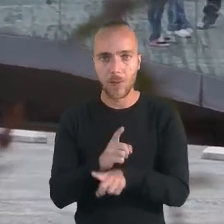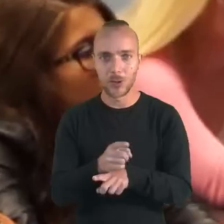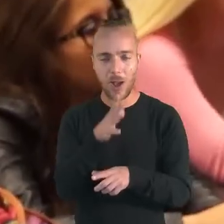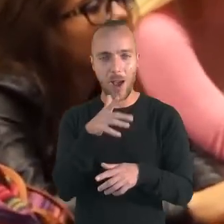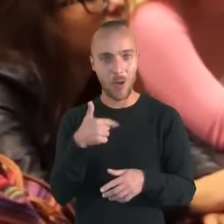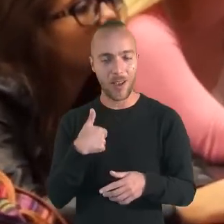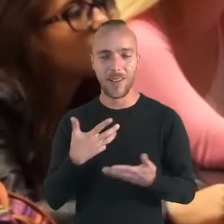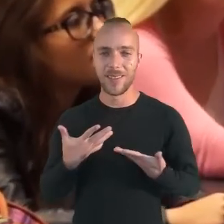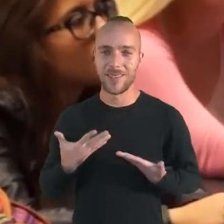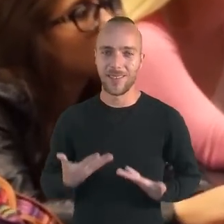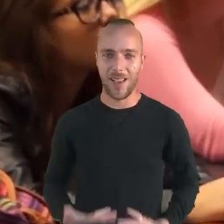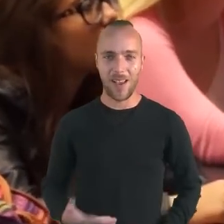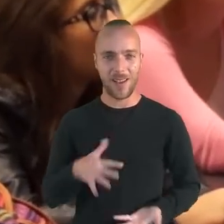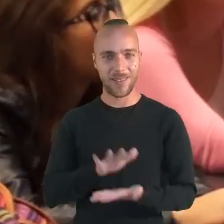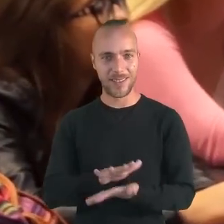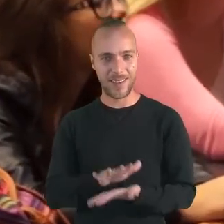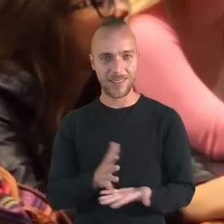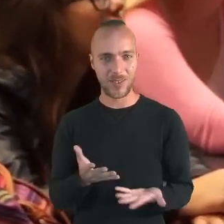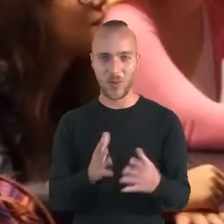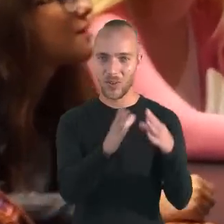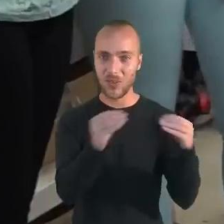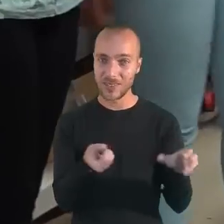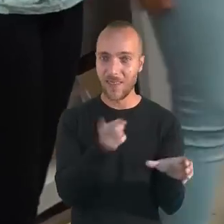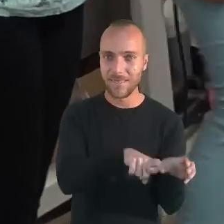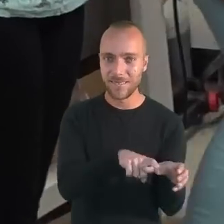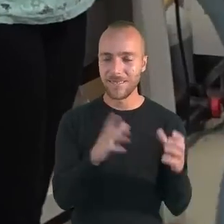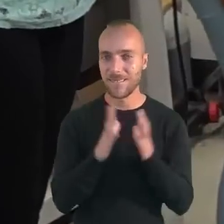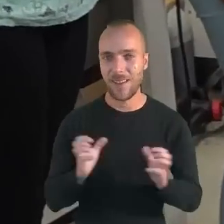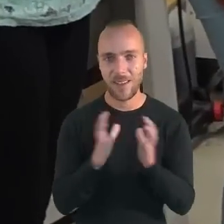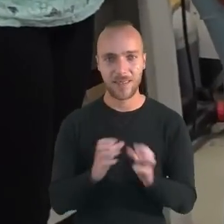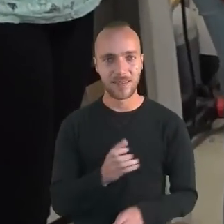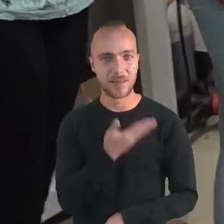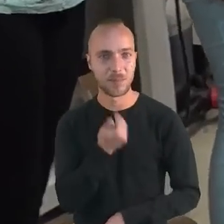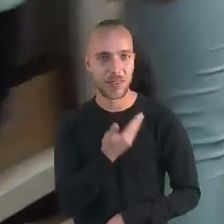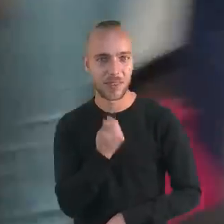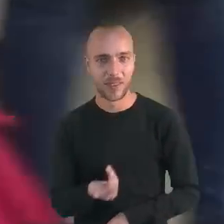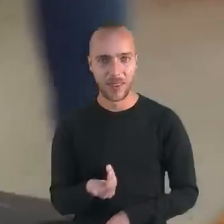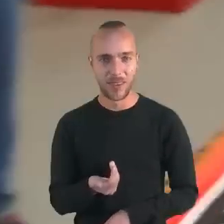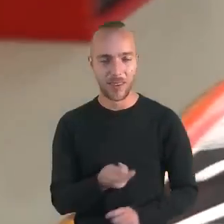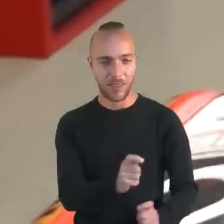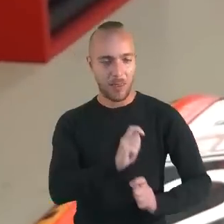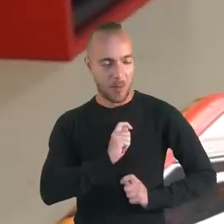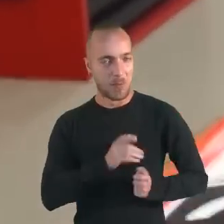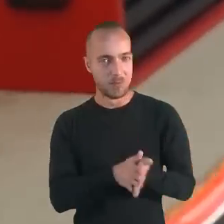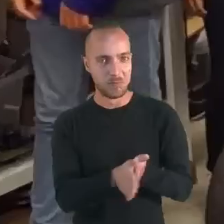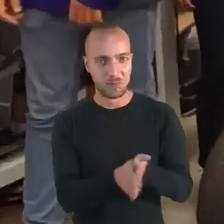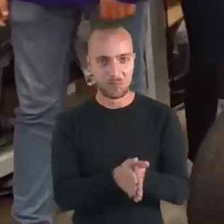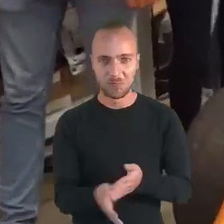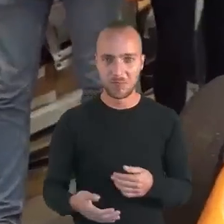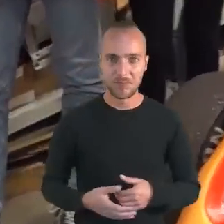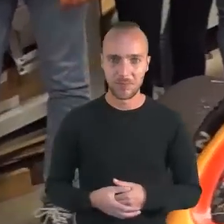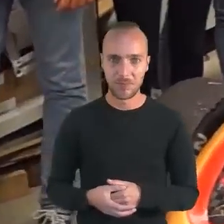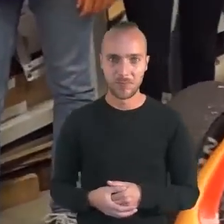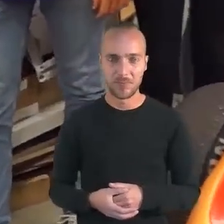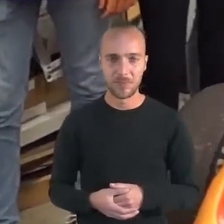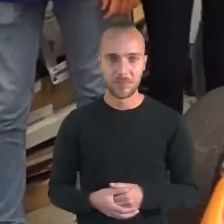nerviosa y con esto pues estoy como más tranquilo. Y después me da ganas, como que me apetece entrar a la universidad, pues con esto